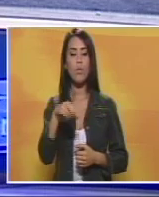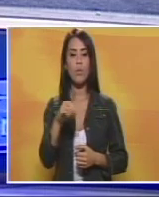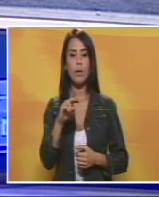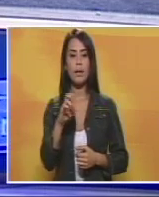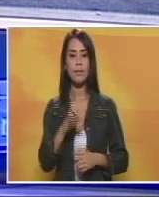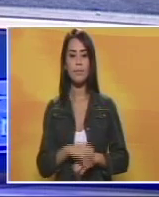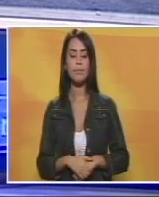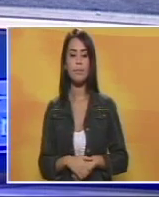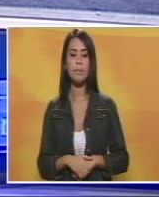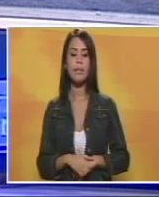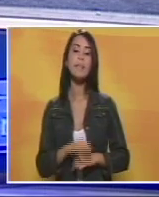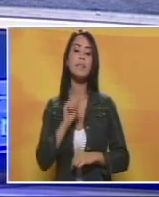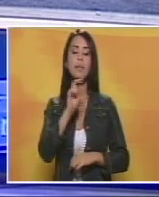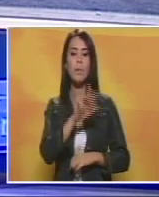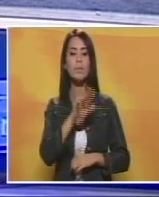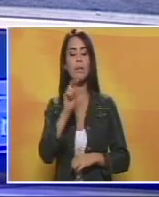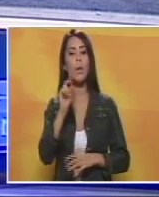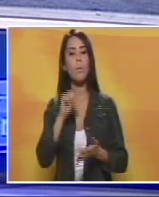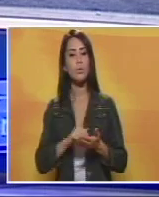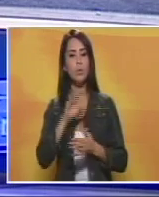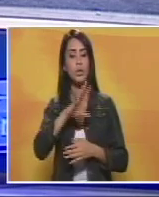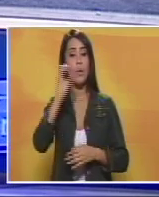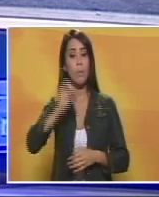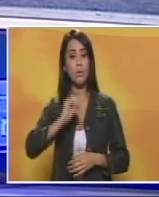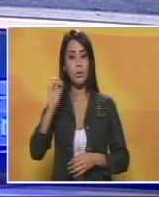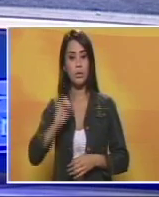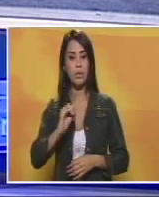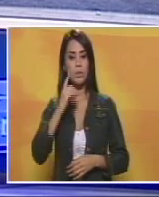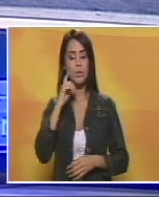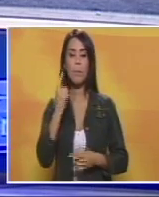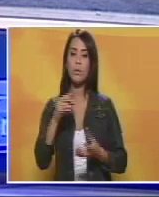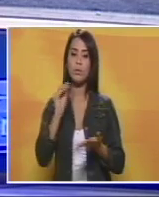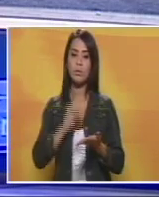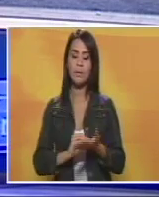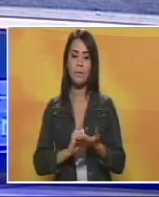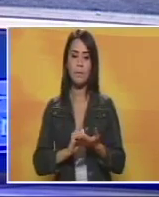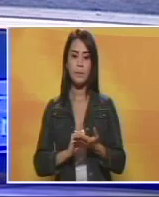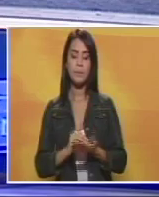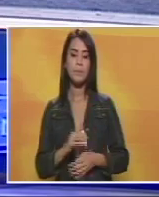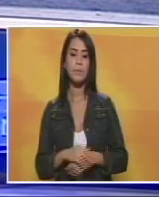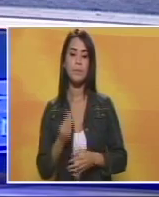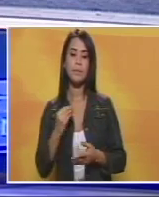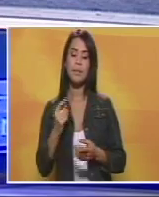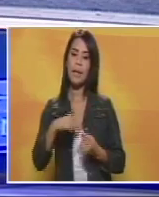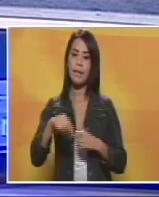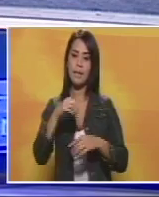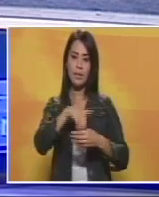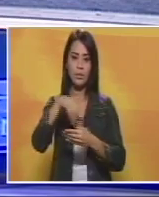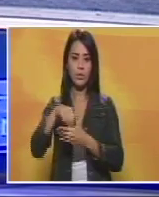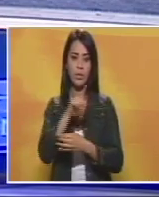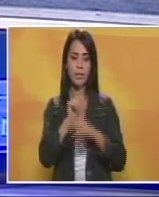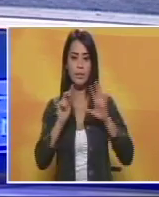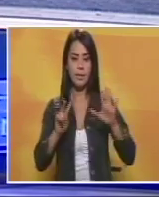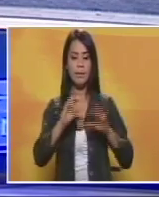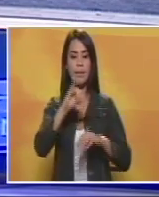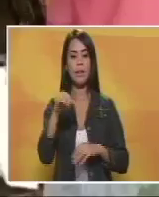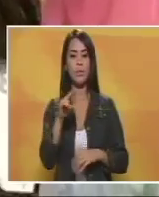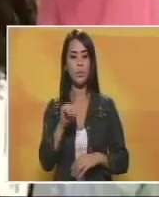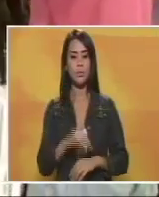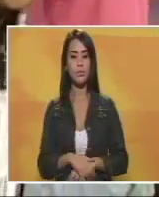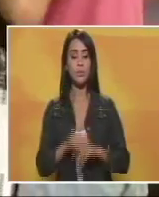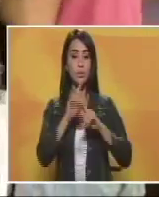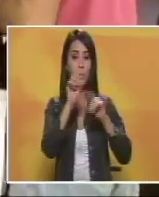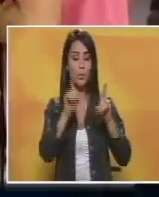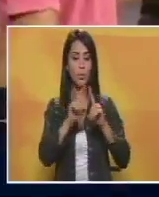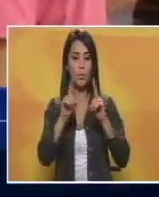con 52.5% de respaldo para la segunda vuelta de las elecciones que se celebrarán este 17 de junio. Según la encuesta de